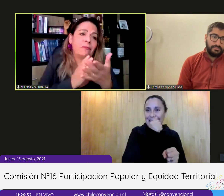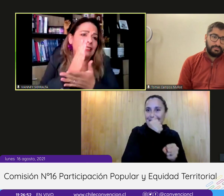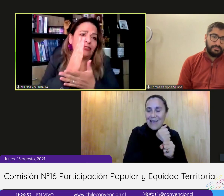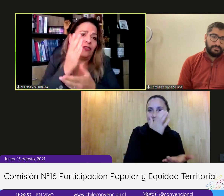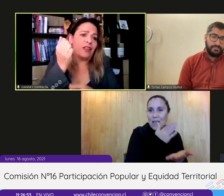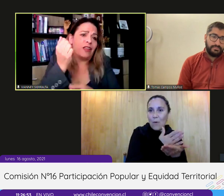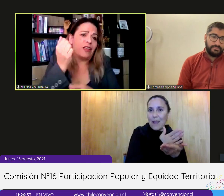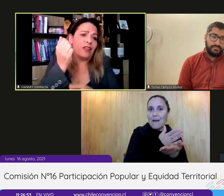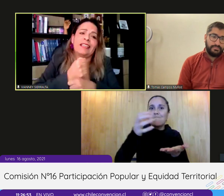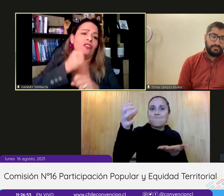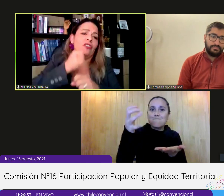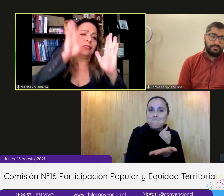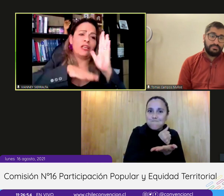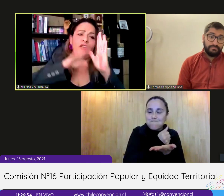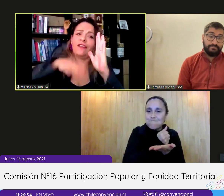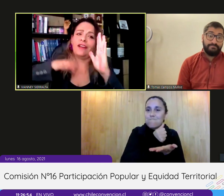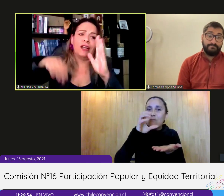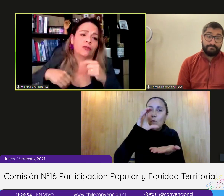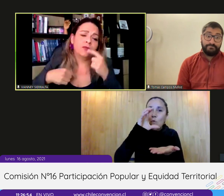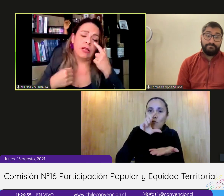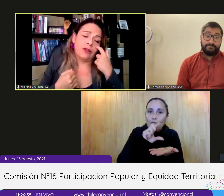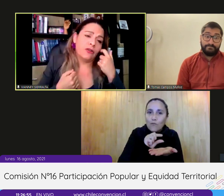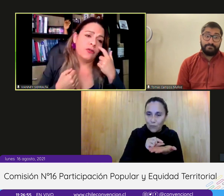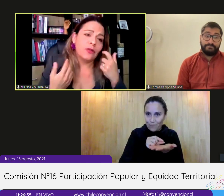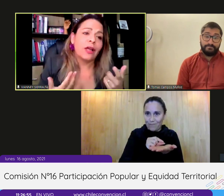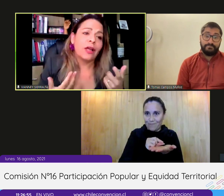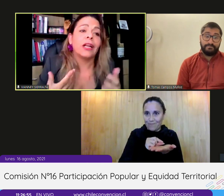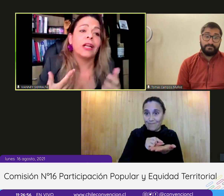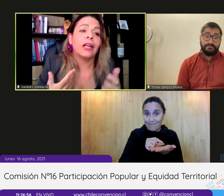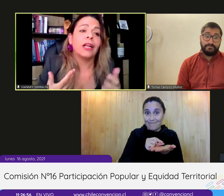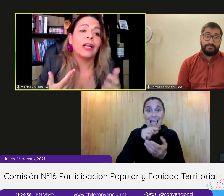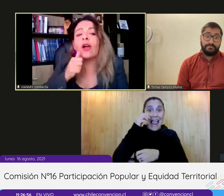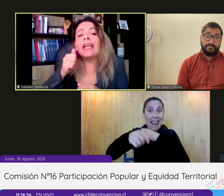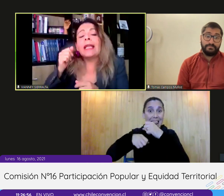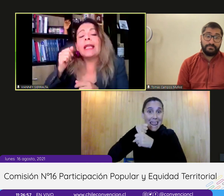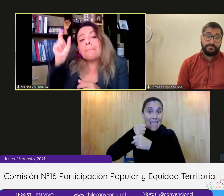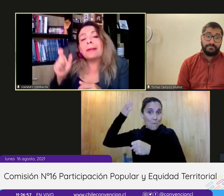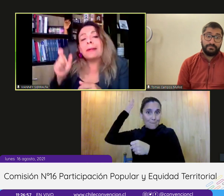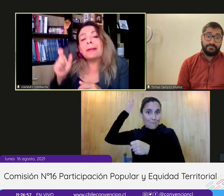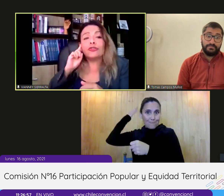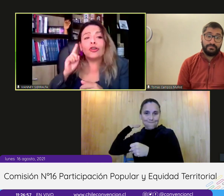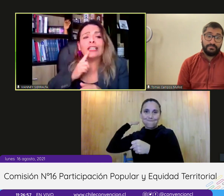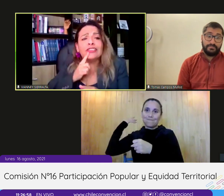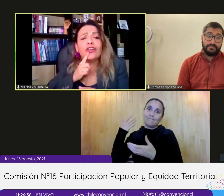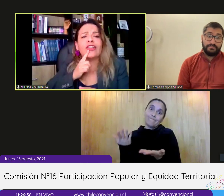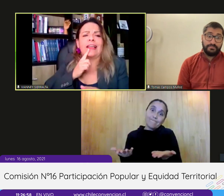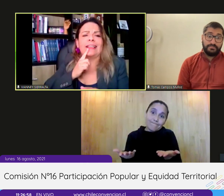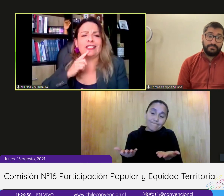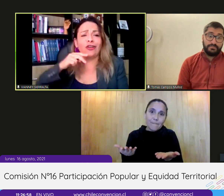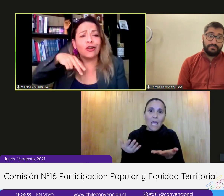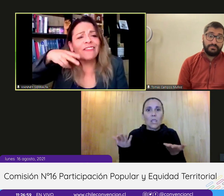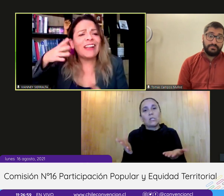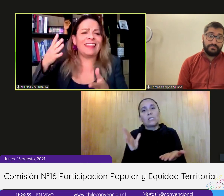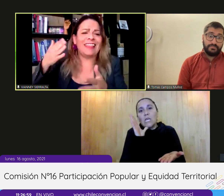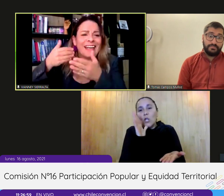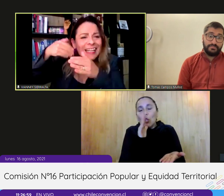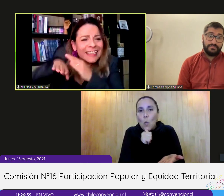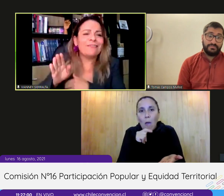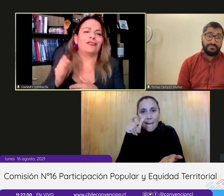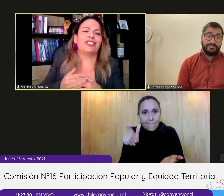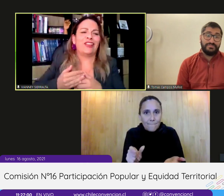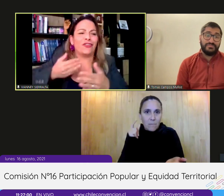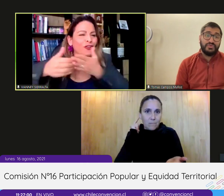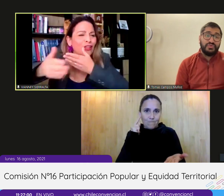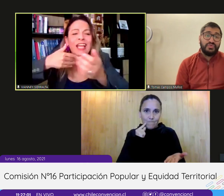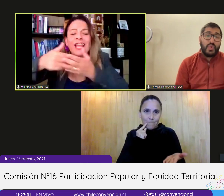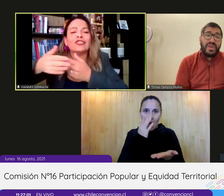nefasto. Eso empezó desde el año pasado, empezaron a bajar los sueldos a los coeducadores. Si no hay personas sordas, que son los hablantes